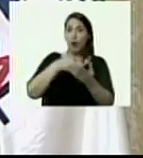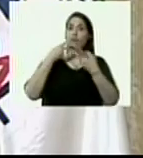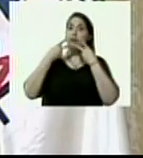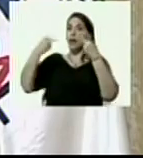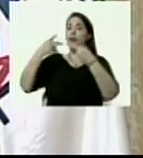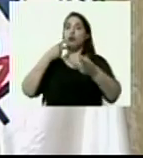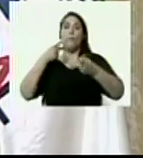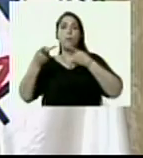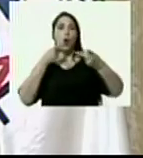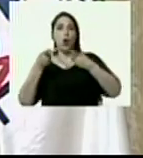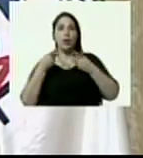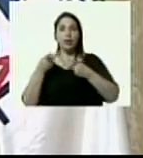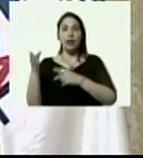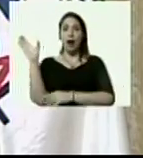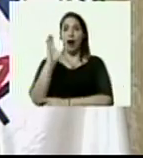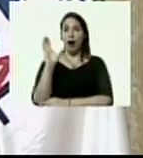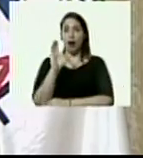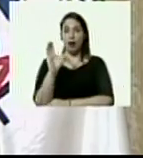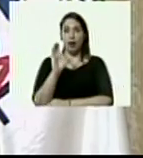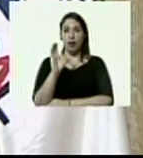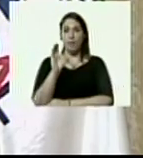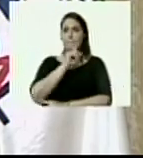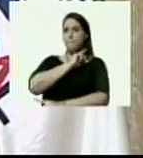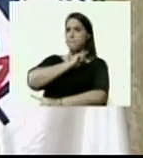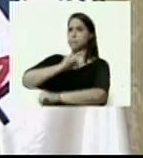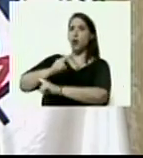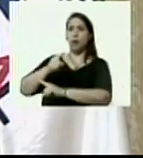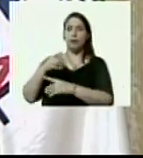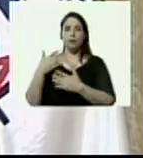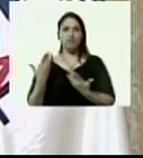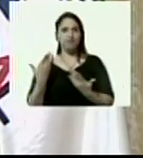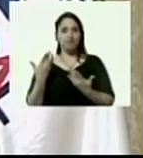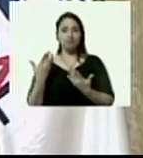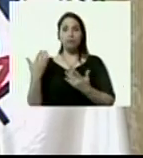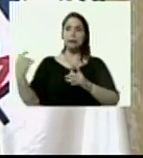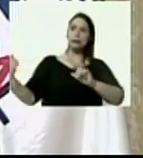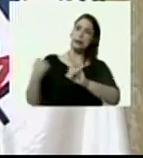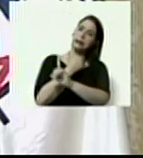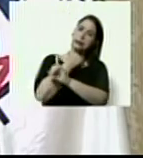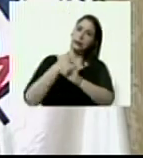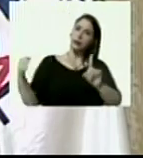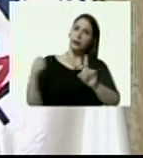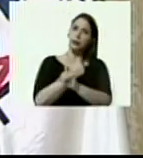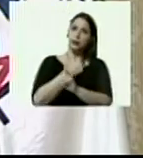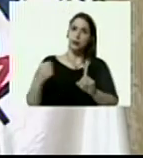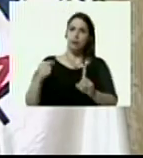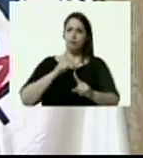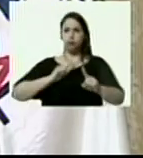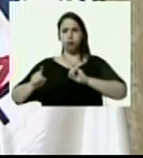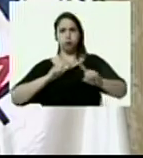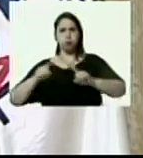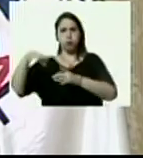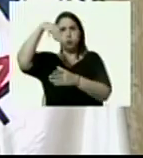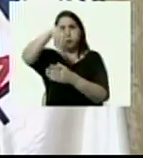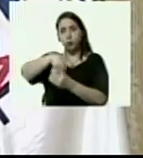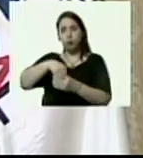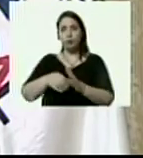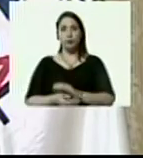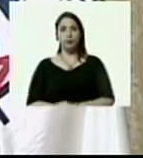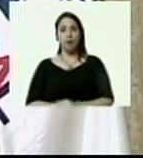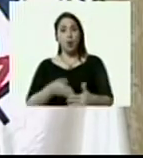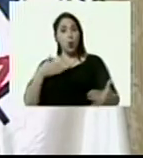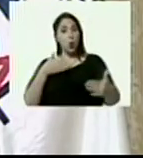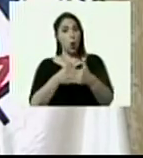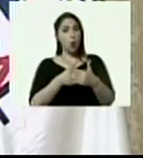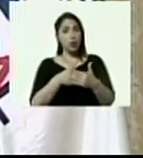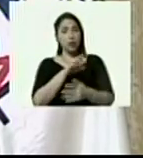de caracas denunciando precisamente las agresiones las acciones injerencistas contra